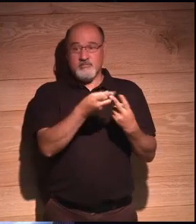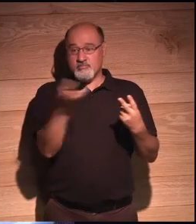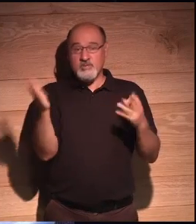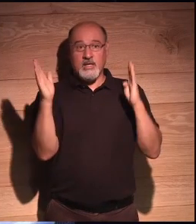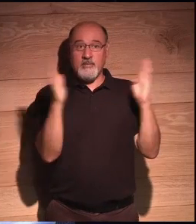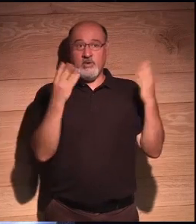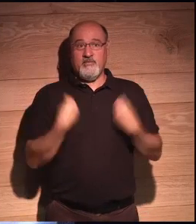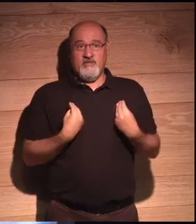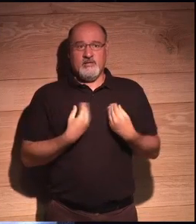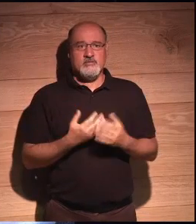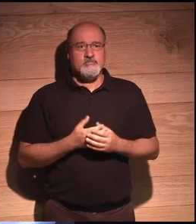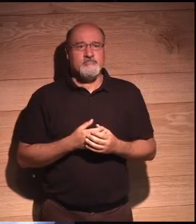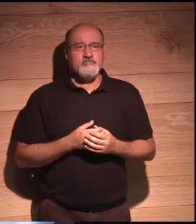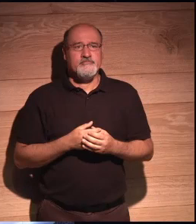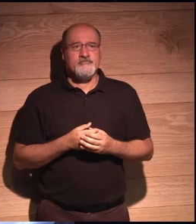esa época.